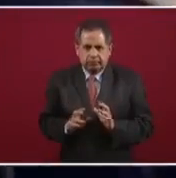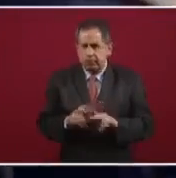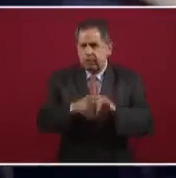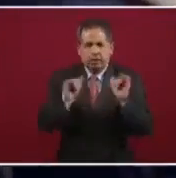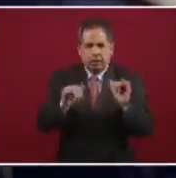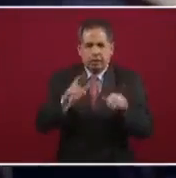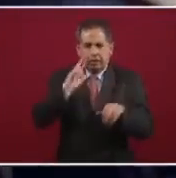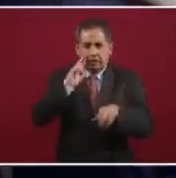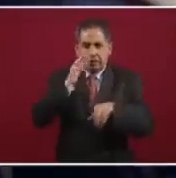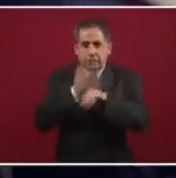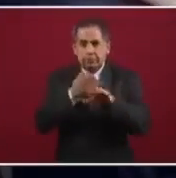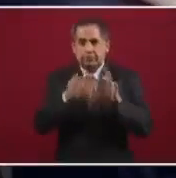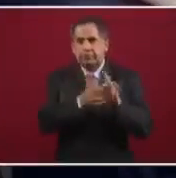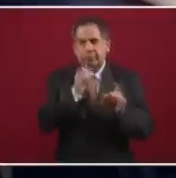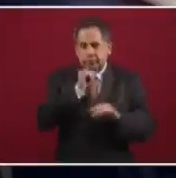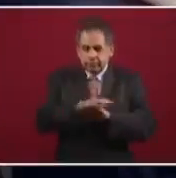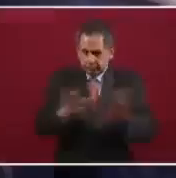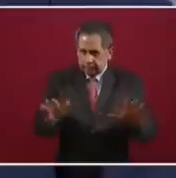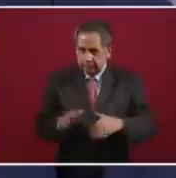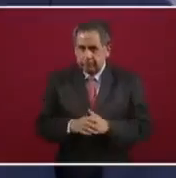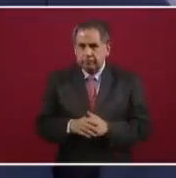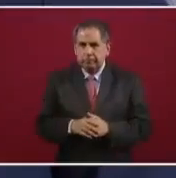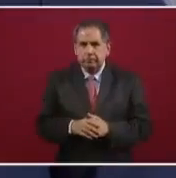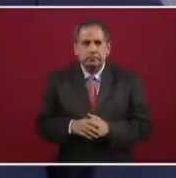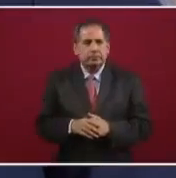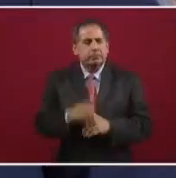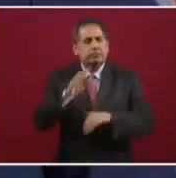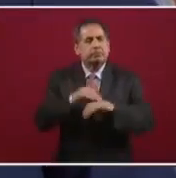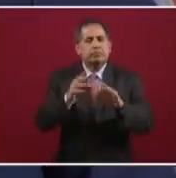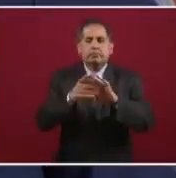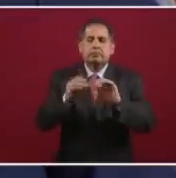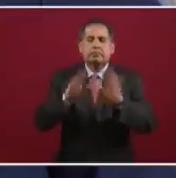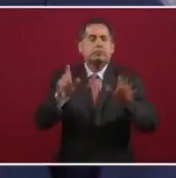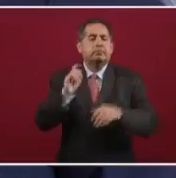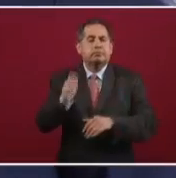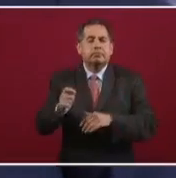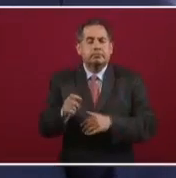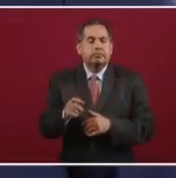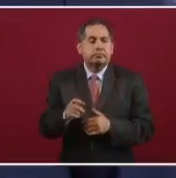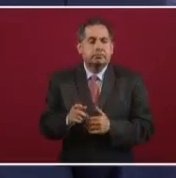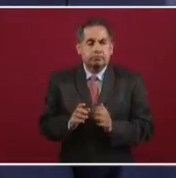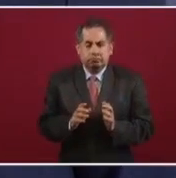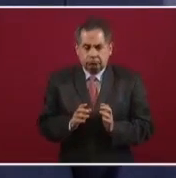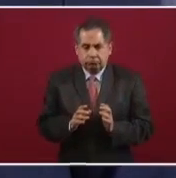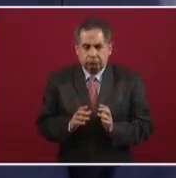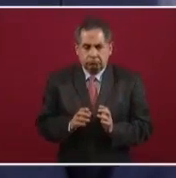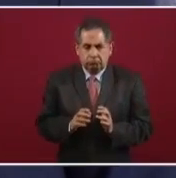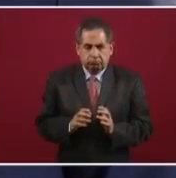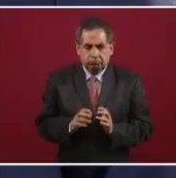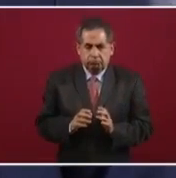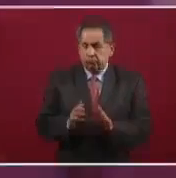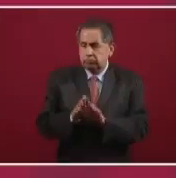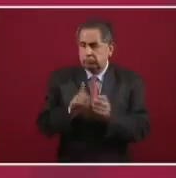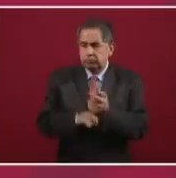ninguna responsabilidad, no. O sea, para poner las cosas en su lugar.